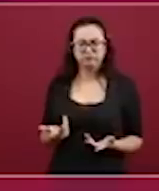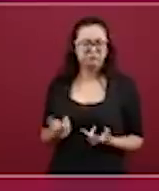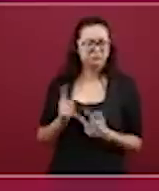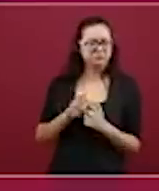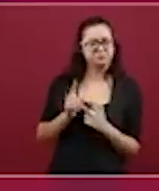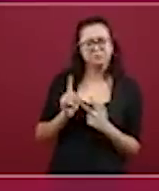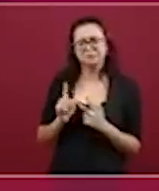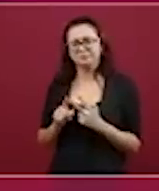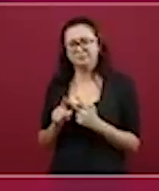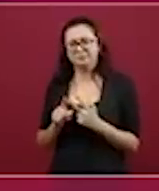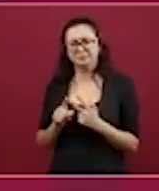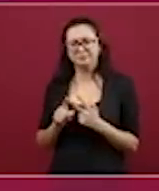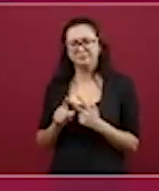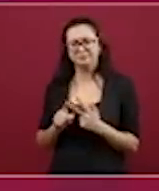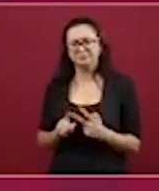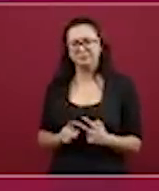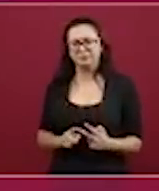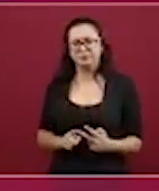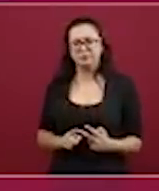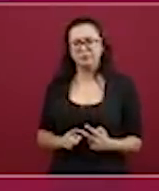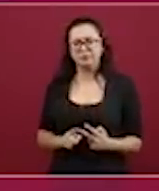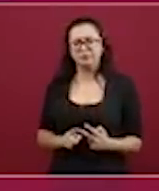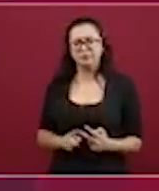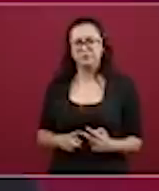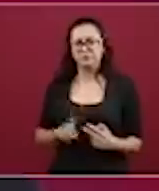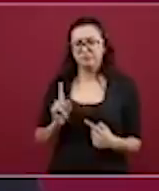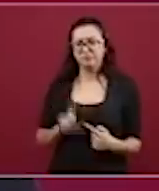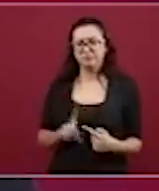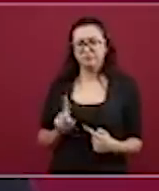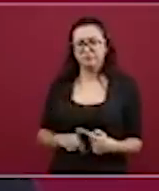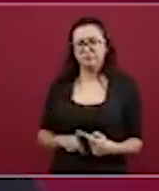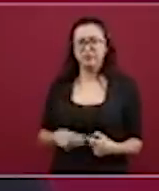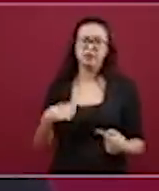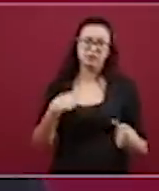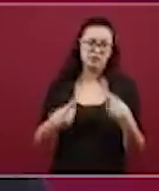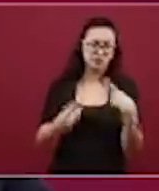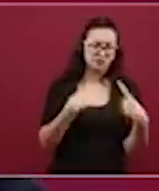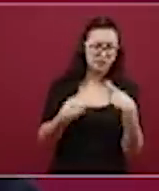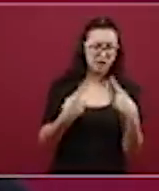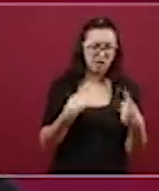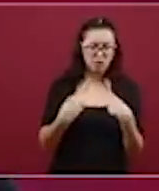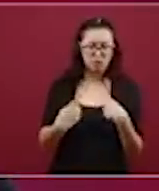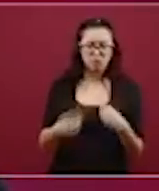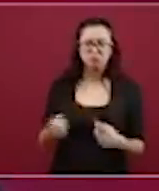las dos cosas, primero, diálogo, y segundo,